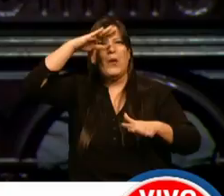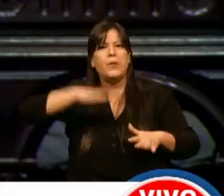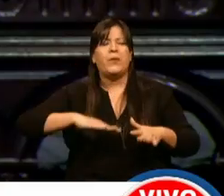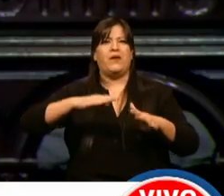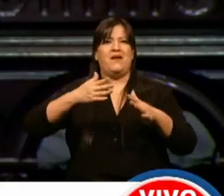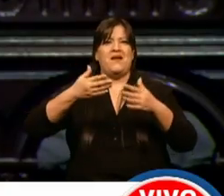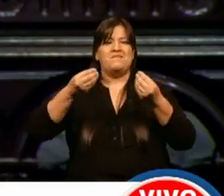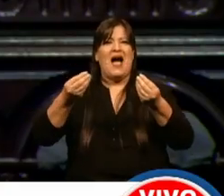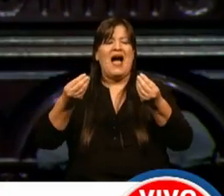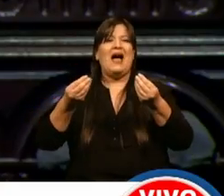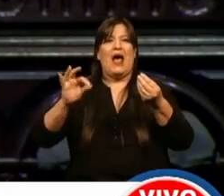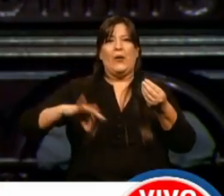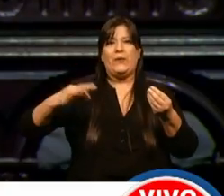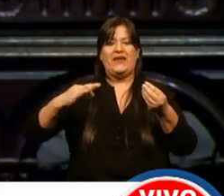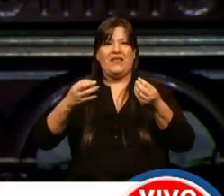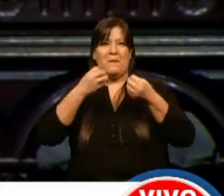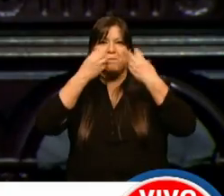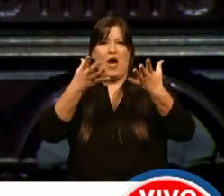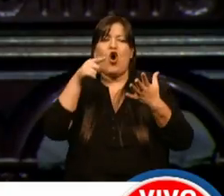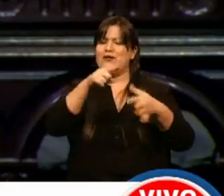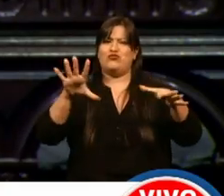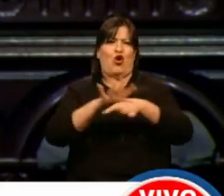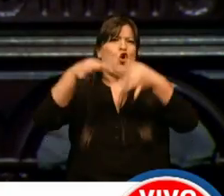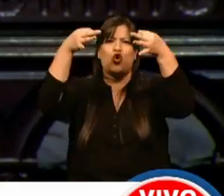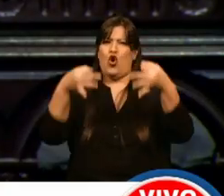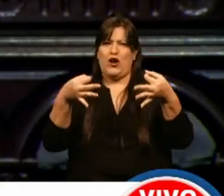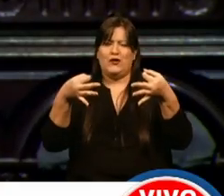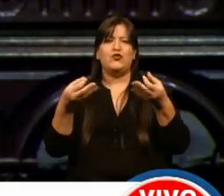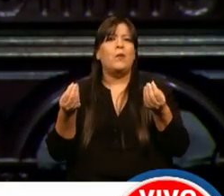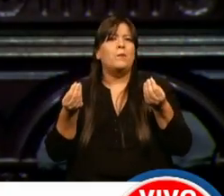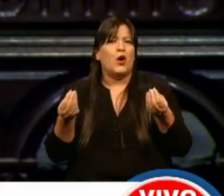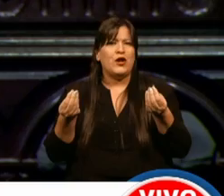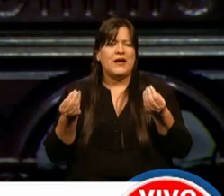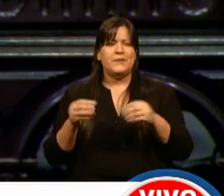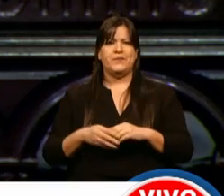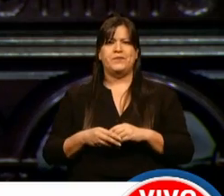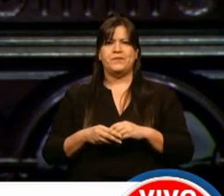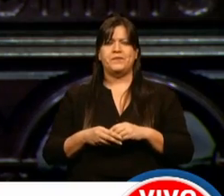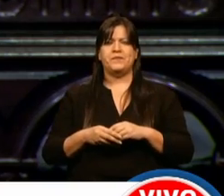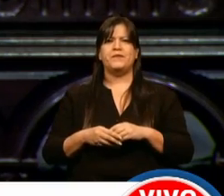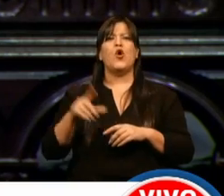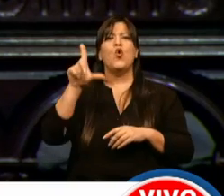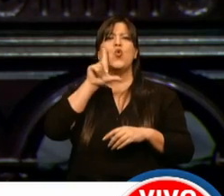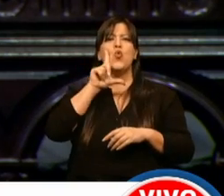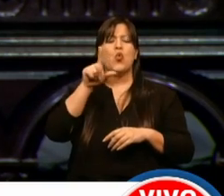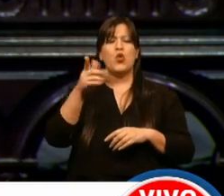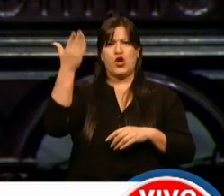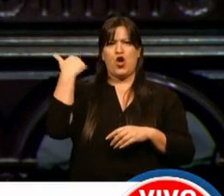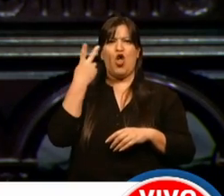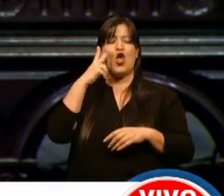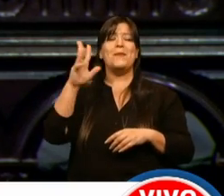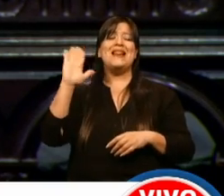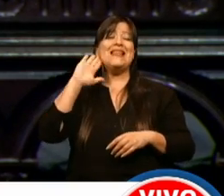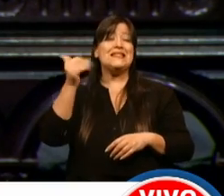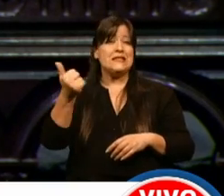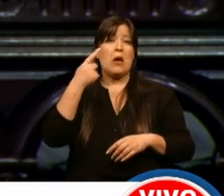la vida de argentinos y argentinas en los más correctos que podemos hacer porque miren en julio de 2016 para que